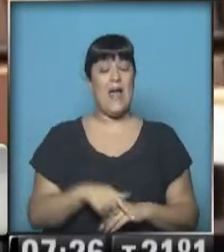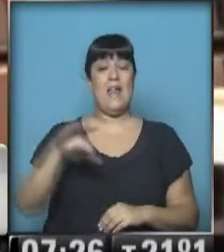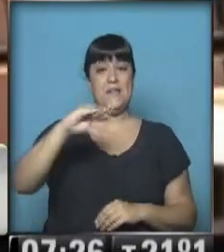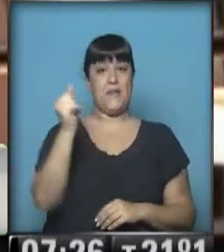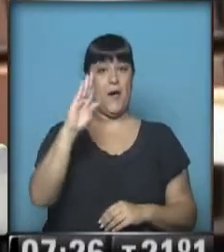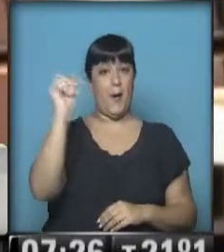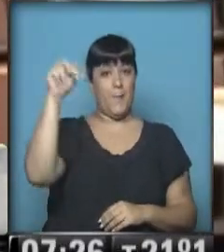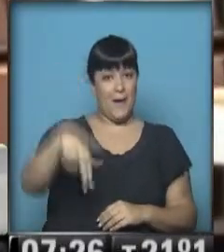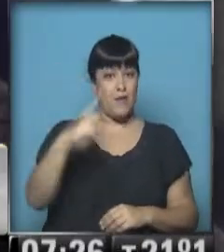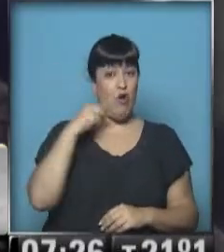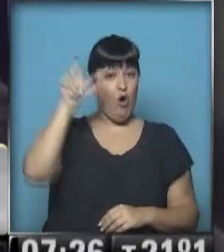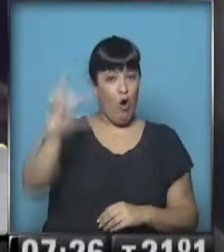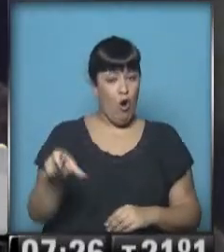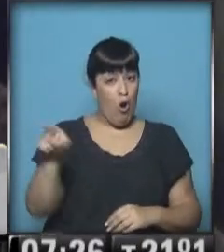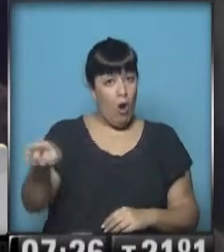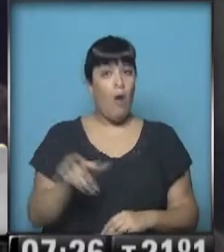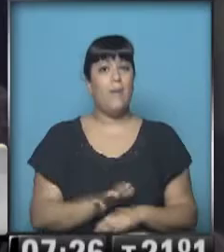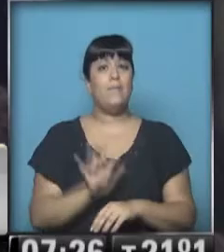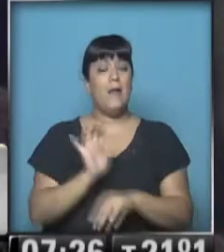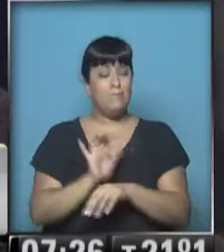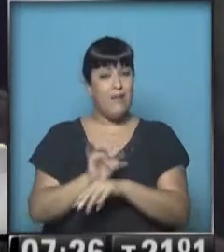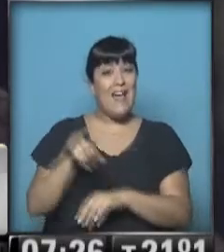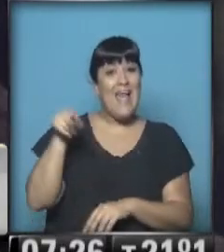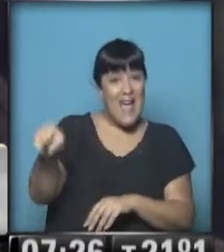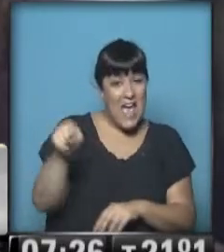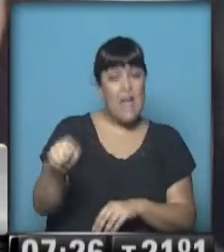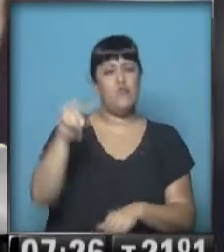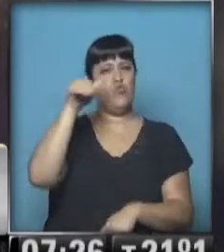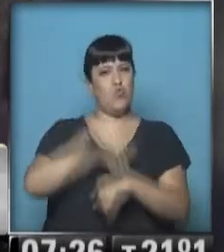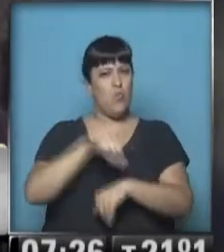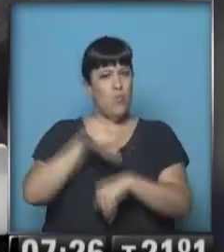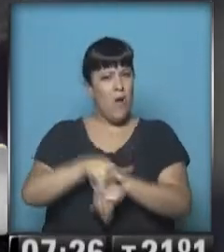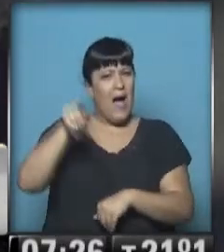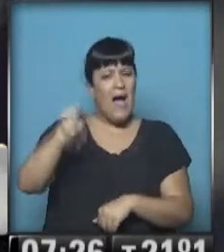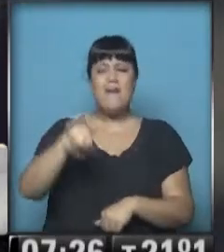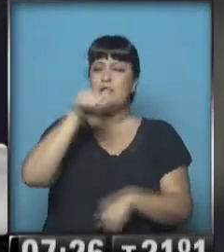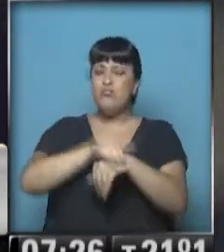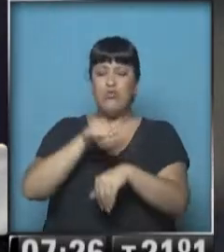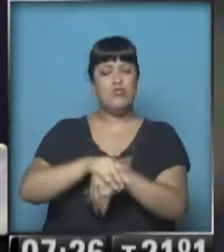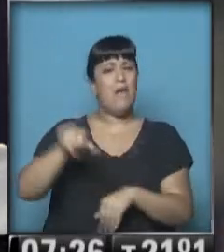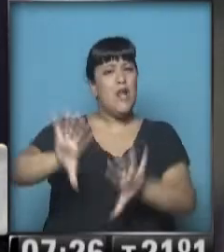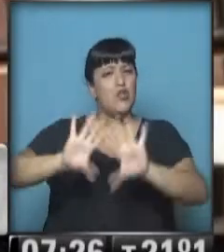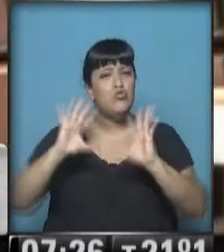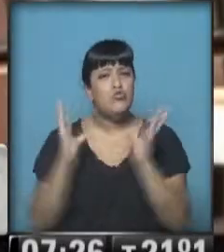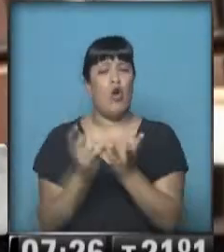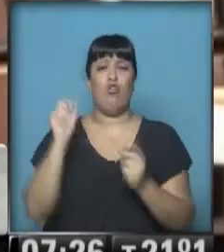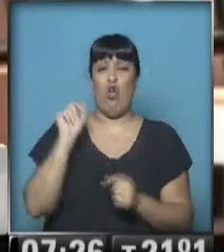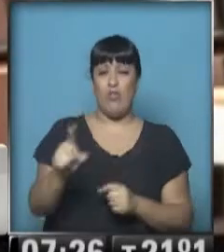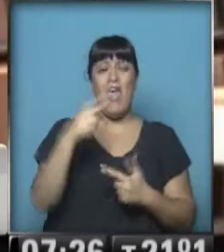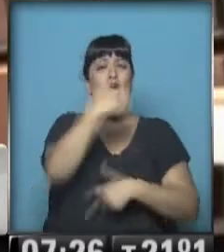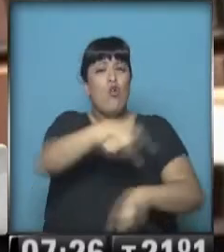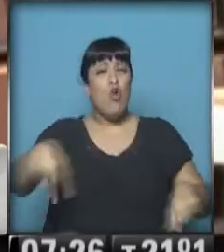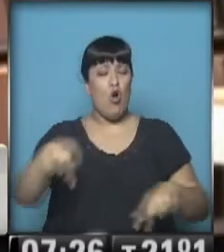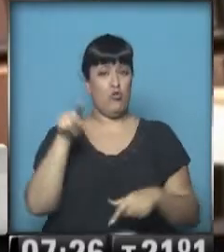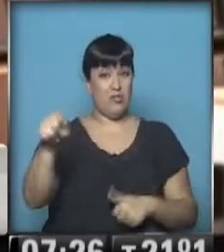Chabán por resultar autor penalmente responsable de los delitos